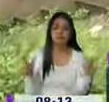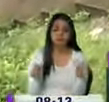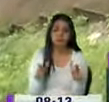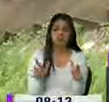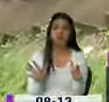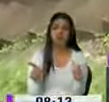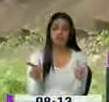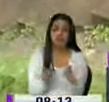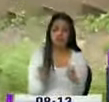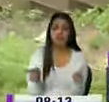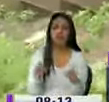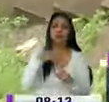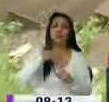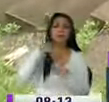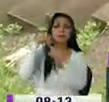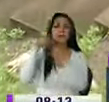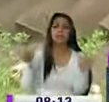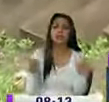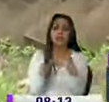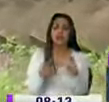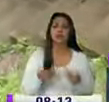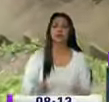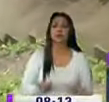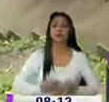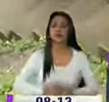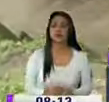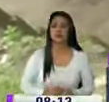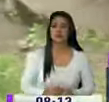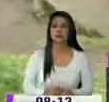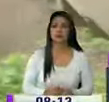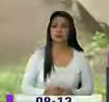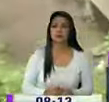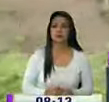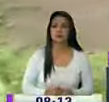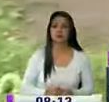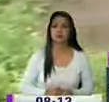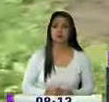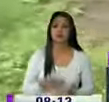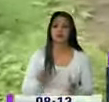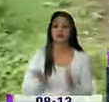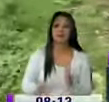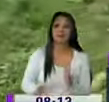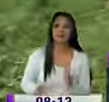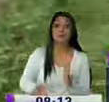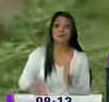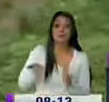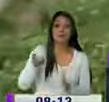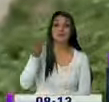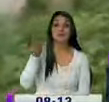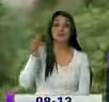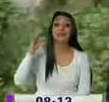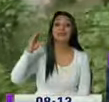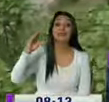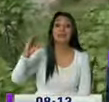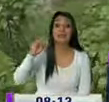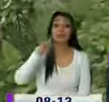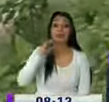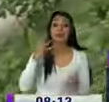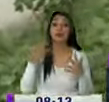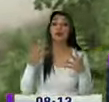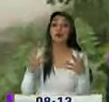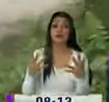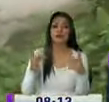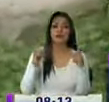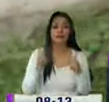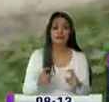que no es prioridad el pedazo, sino que tiene que todo, porque ya les ha aumentado el dinero para las obras y que